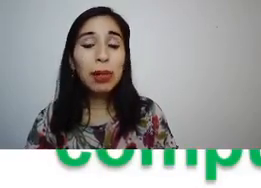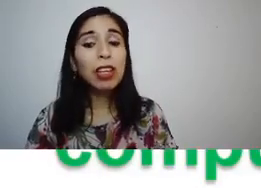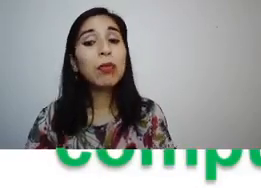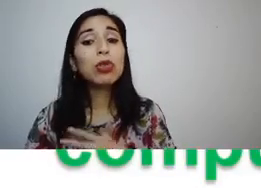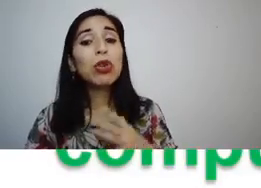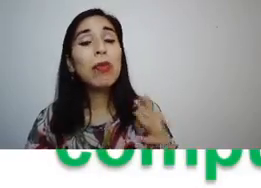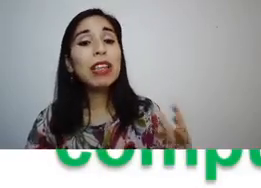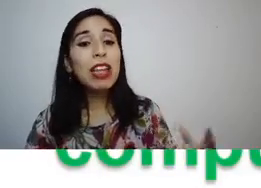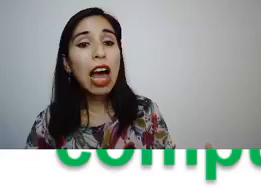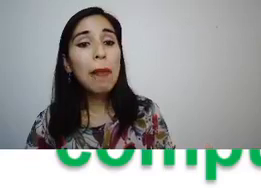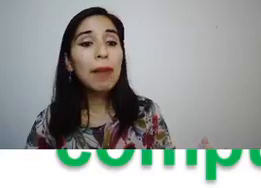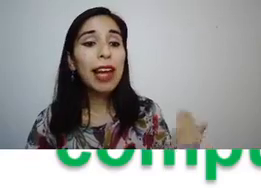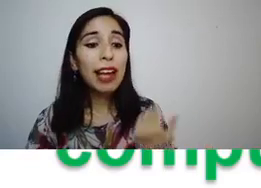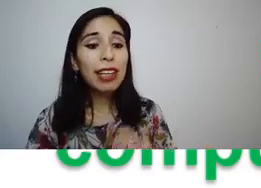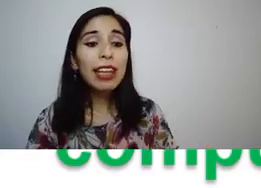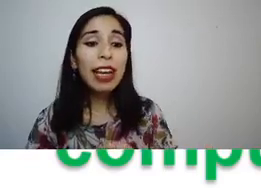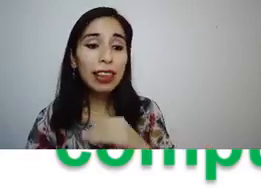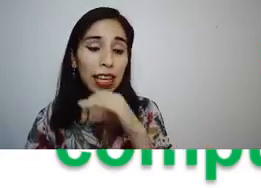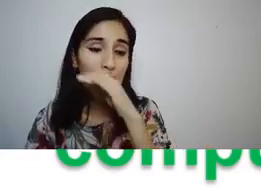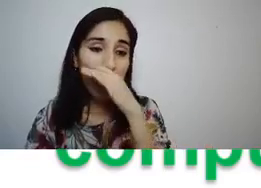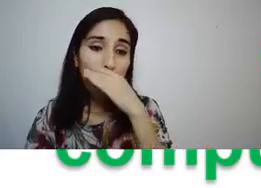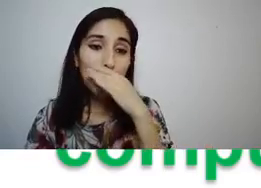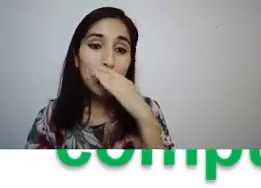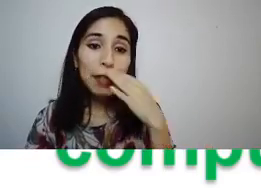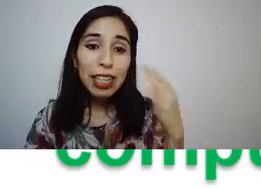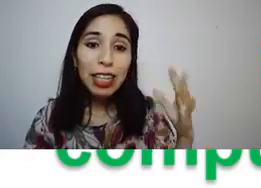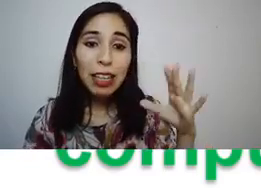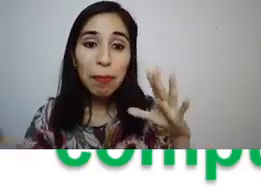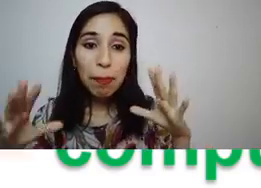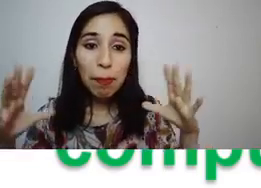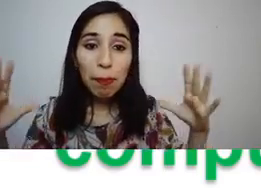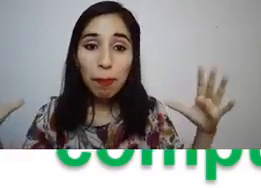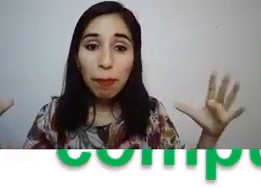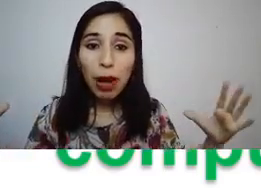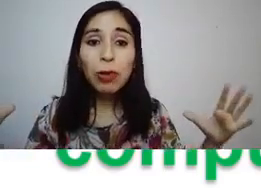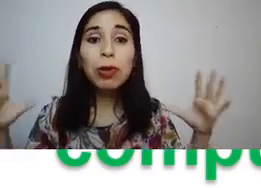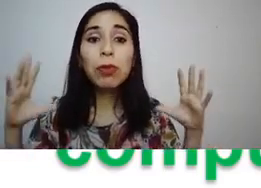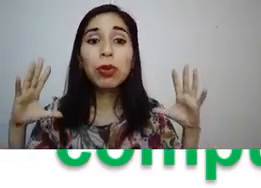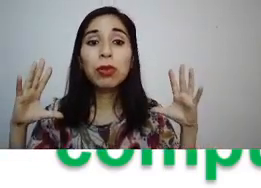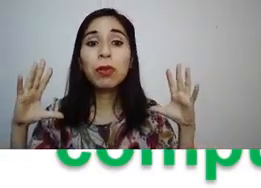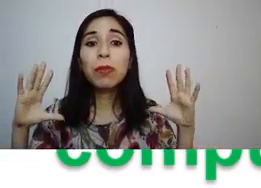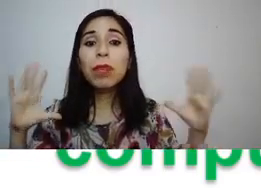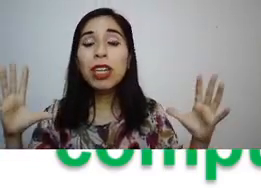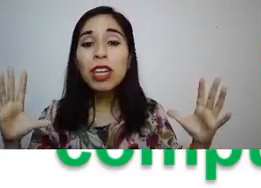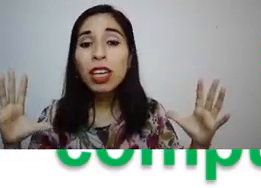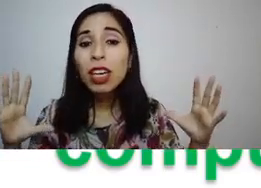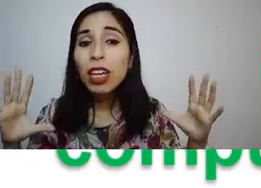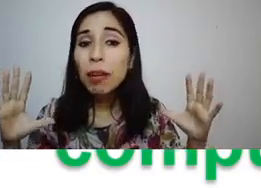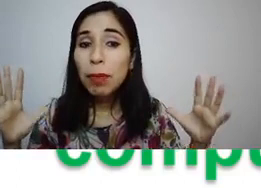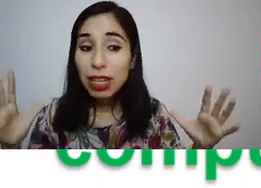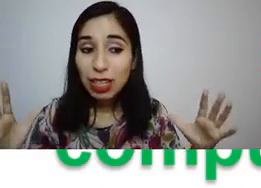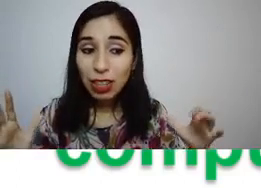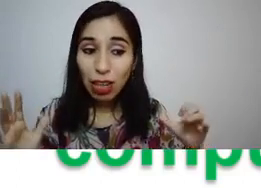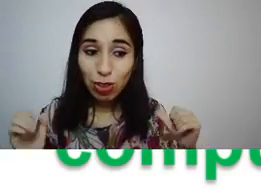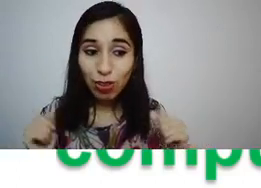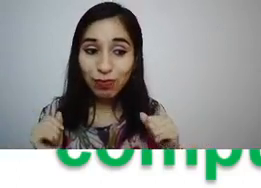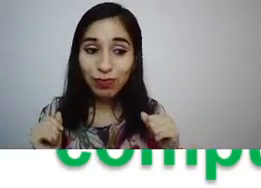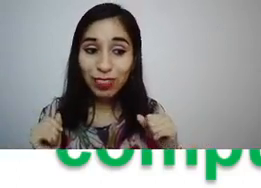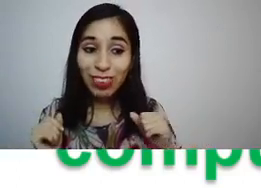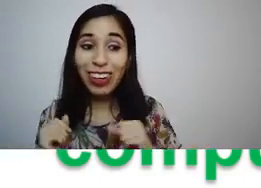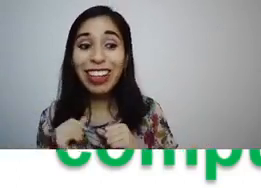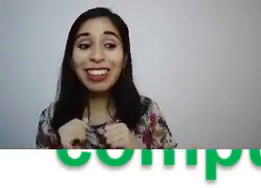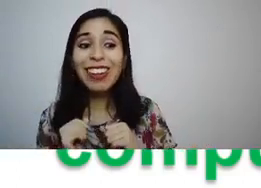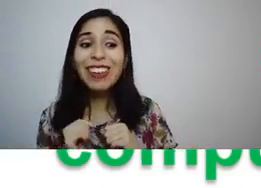de manera mucho más amplia y grande mi powerpoint mi presentación